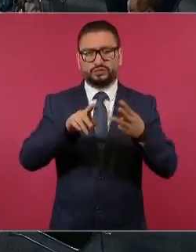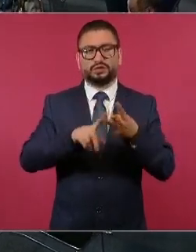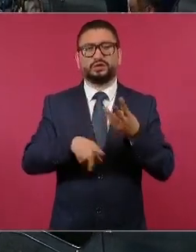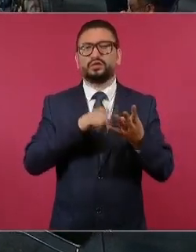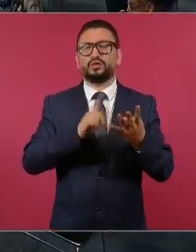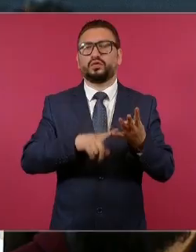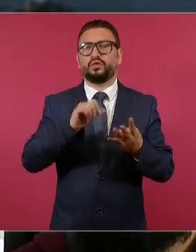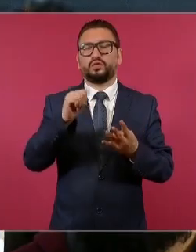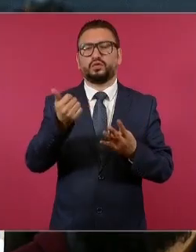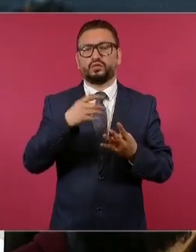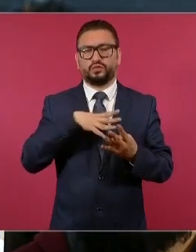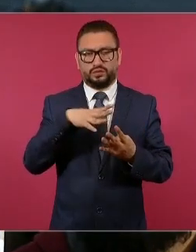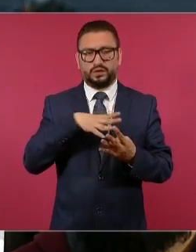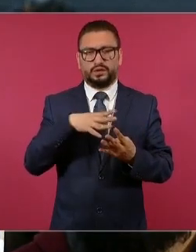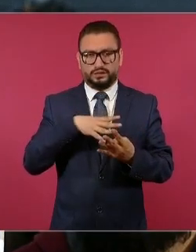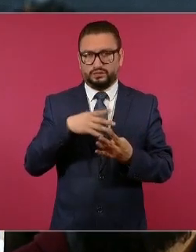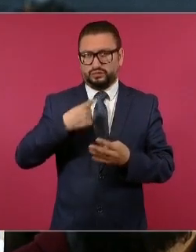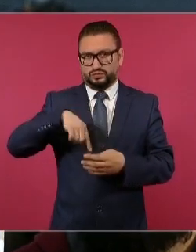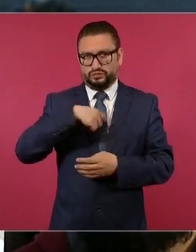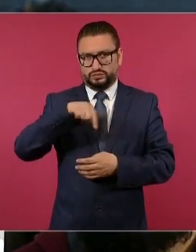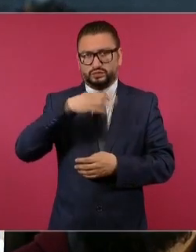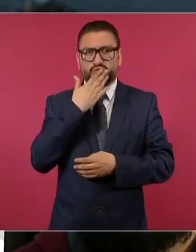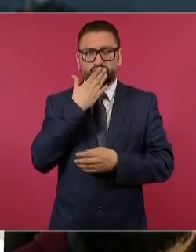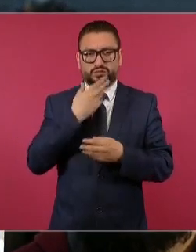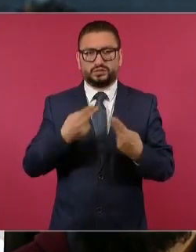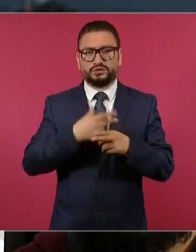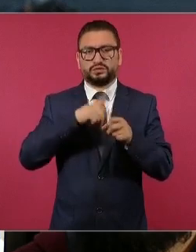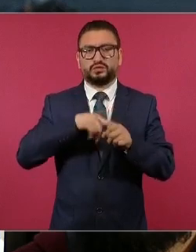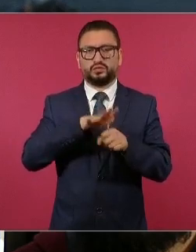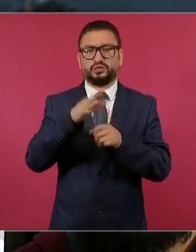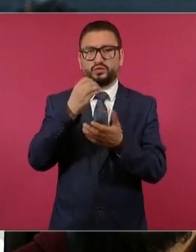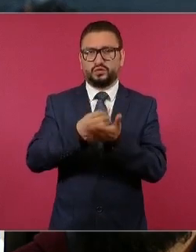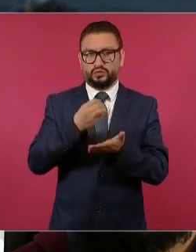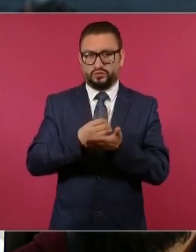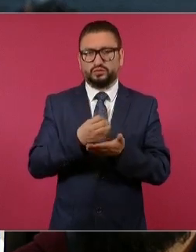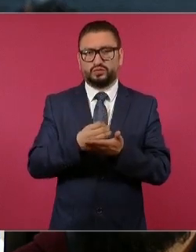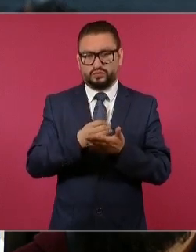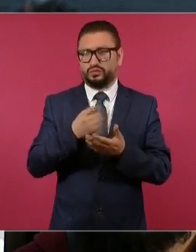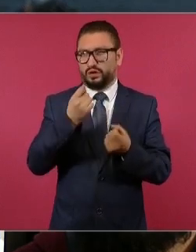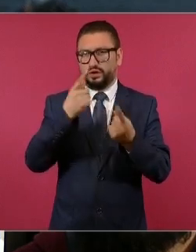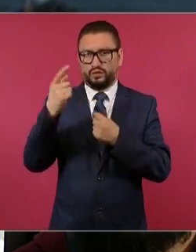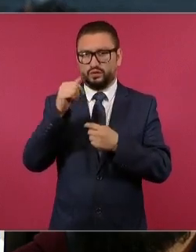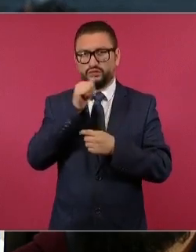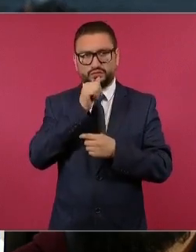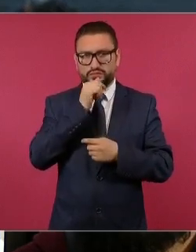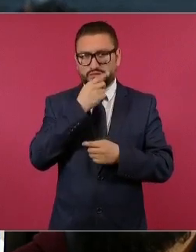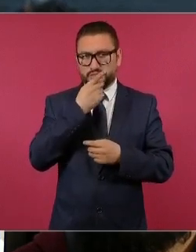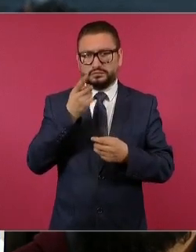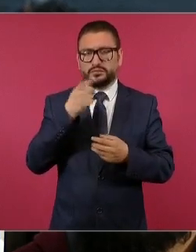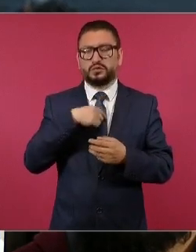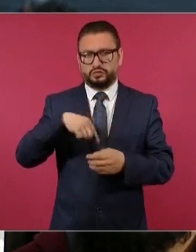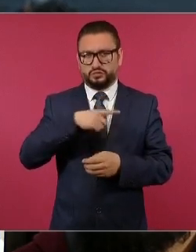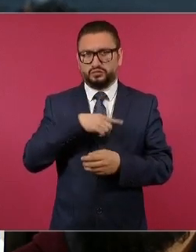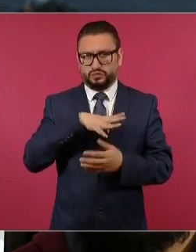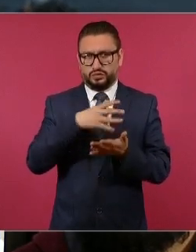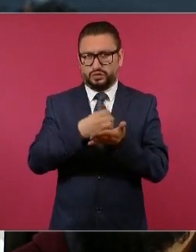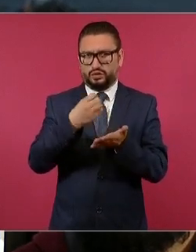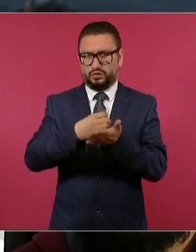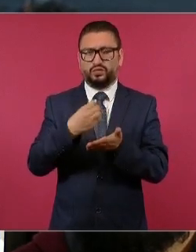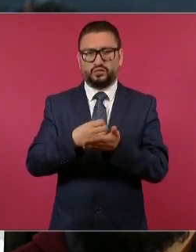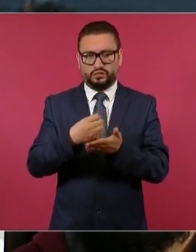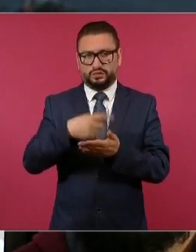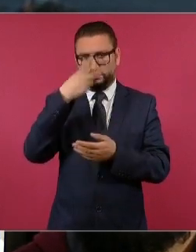otro mineral que también somos el primer productor nacional es oro, que es un tema del que nadie habla, pero somos el mayor productor de oro de